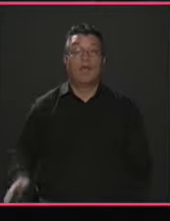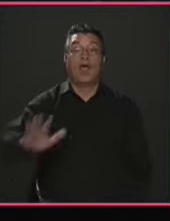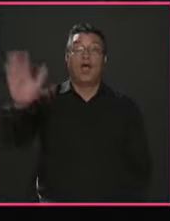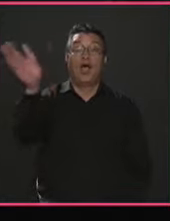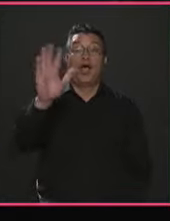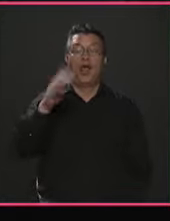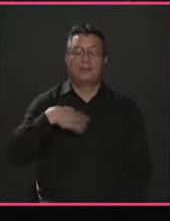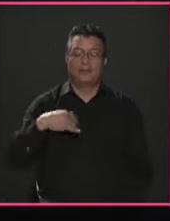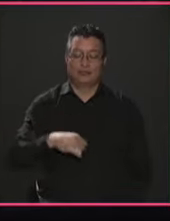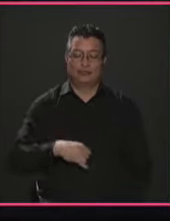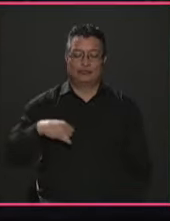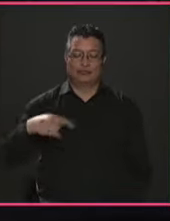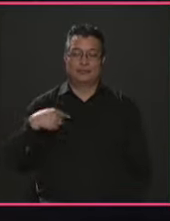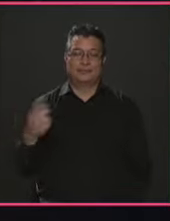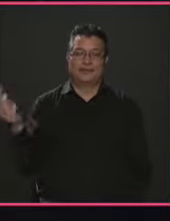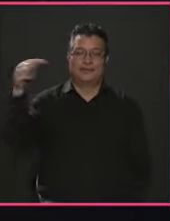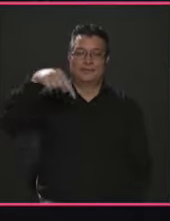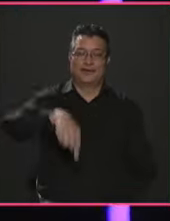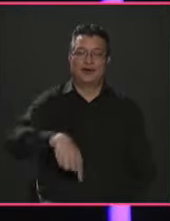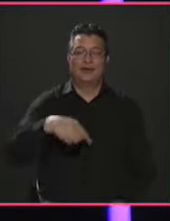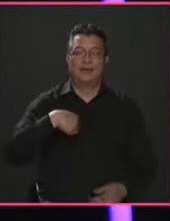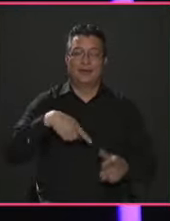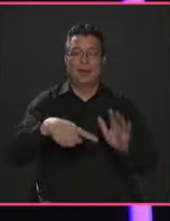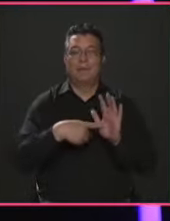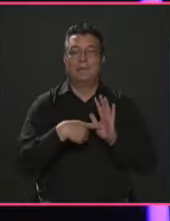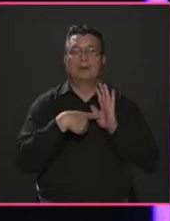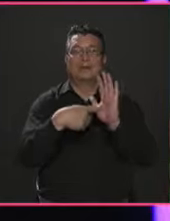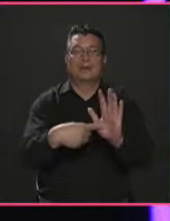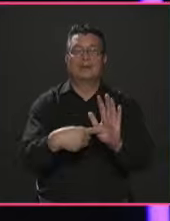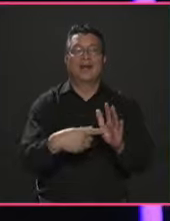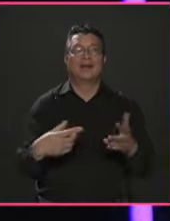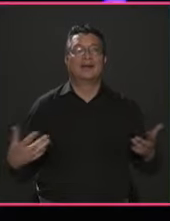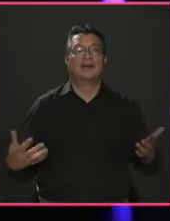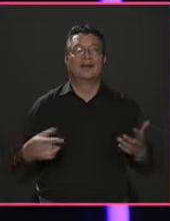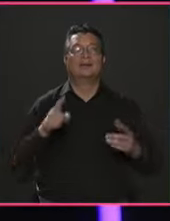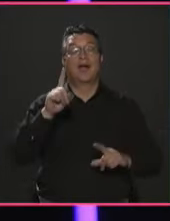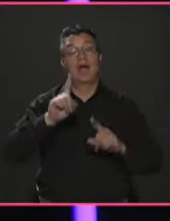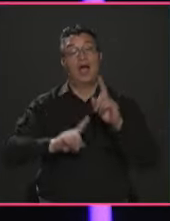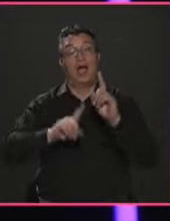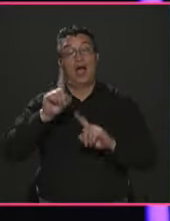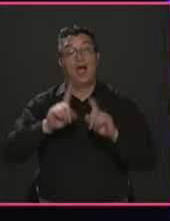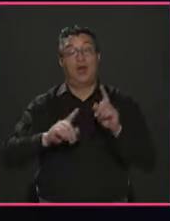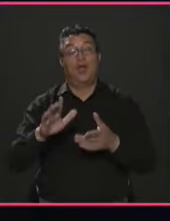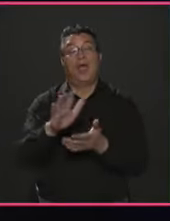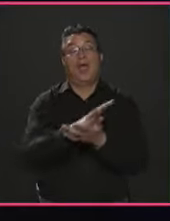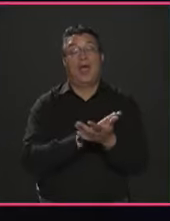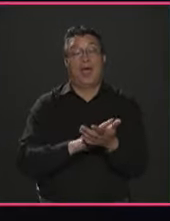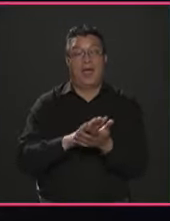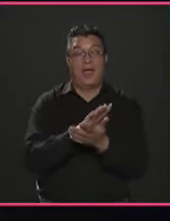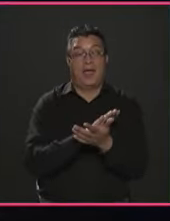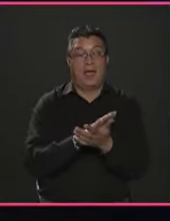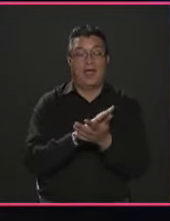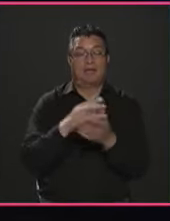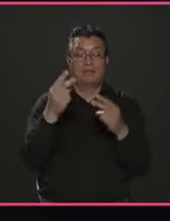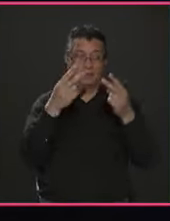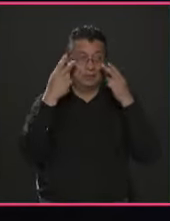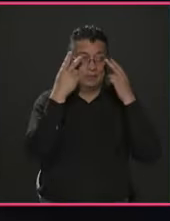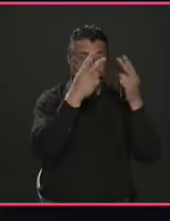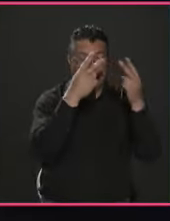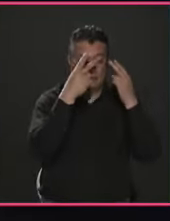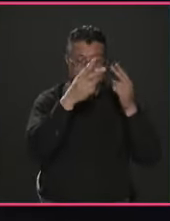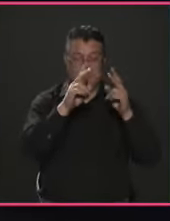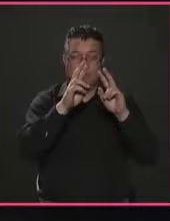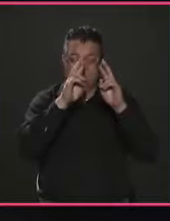Hola Es un honor estar aquí hoy para presentar algunos ejemplos de transporte sustentable